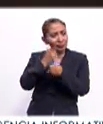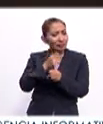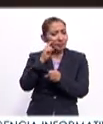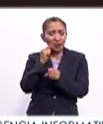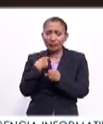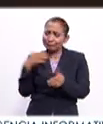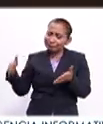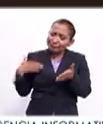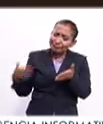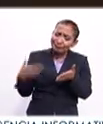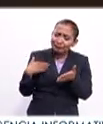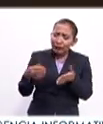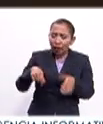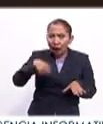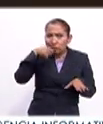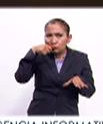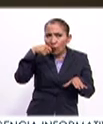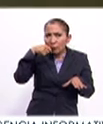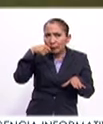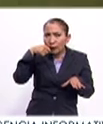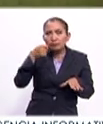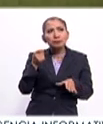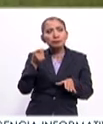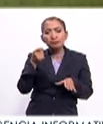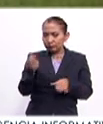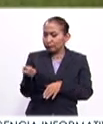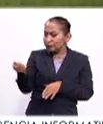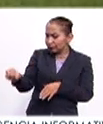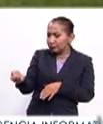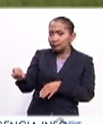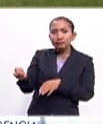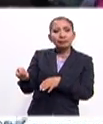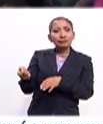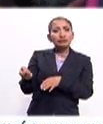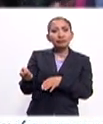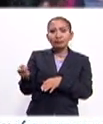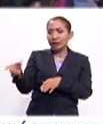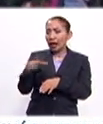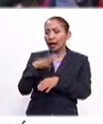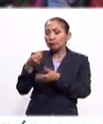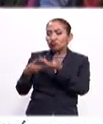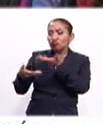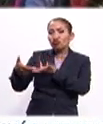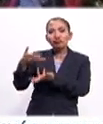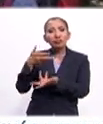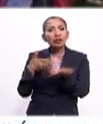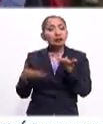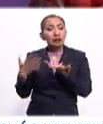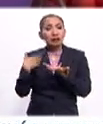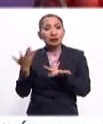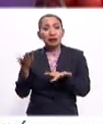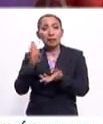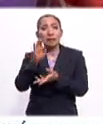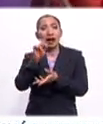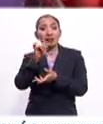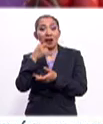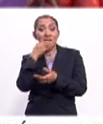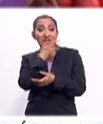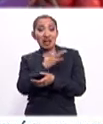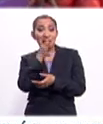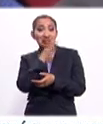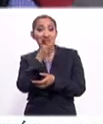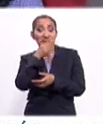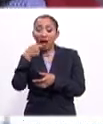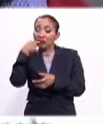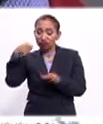abuela es capaz de probar la sopa y volver la cuchara, y eso hace que existe un intercambio bacterial. En las